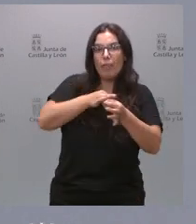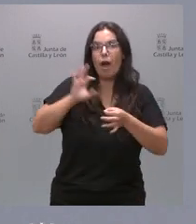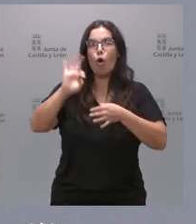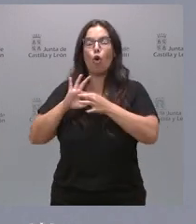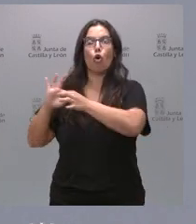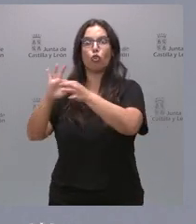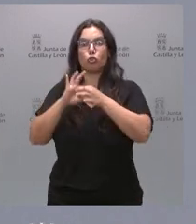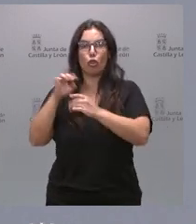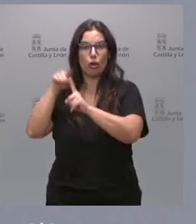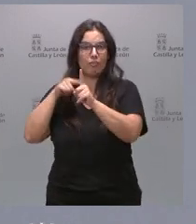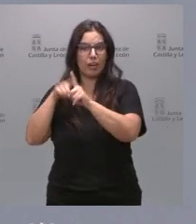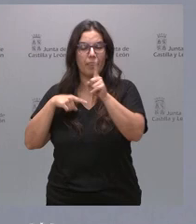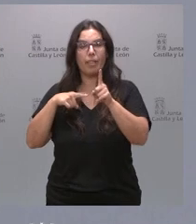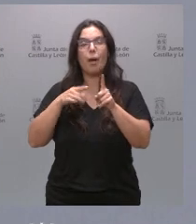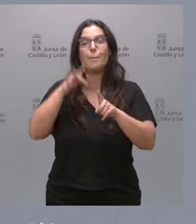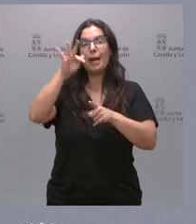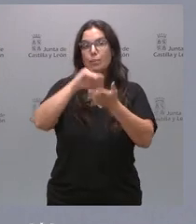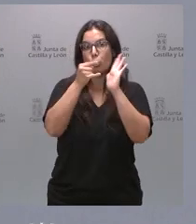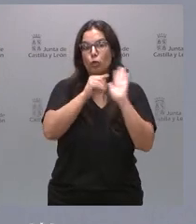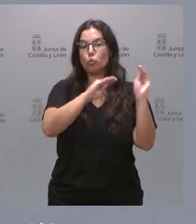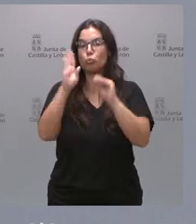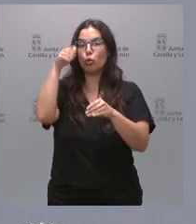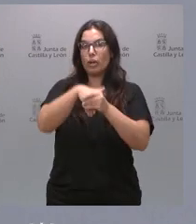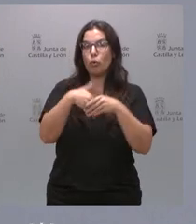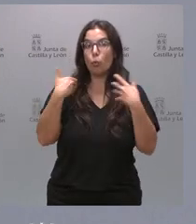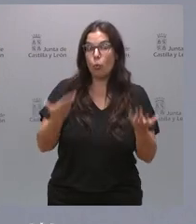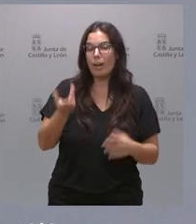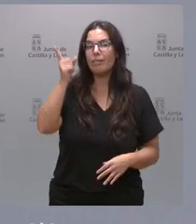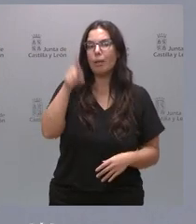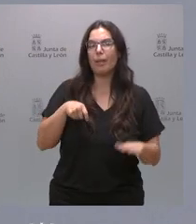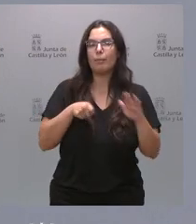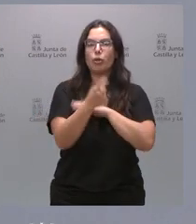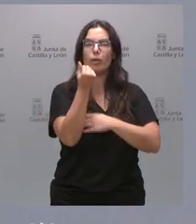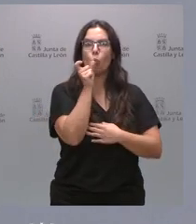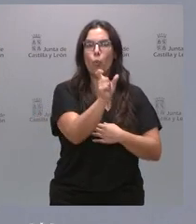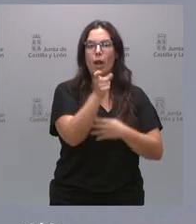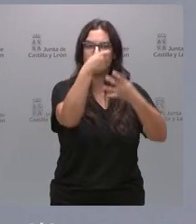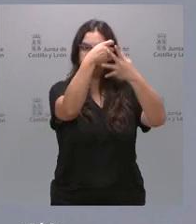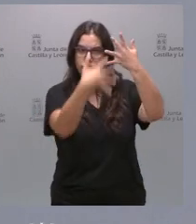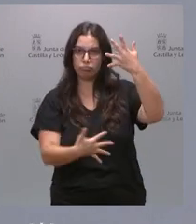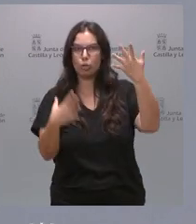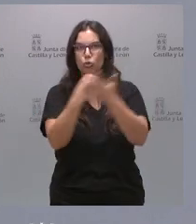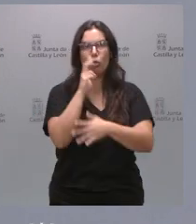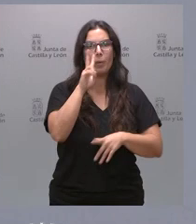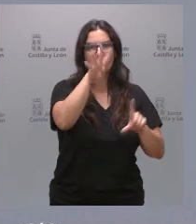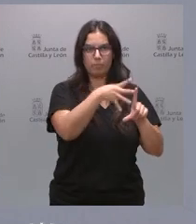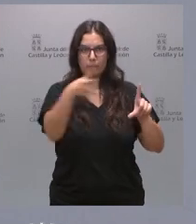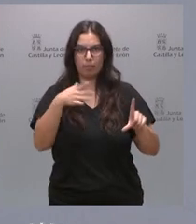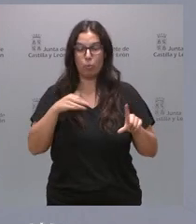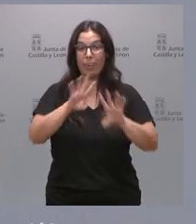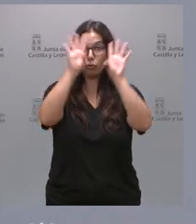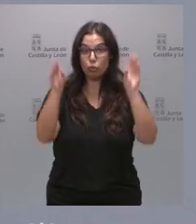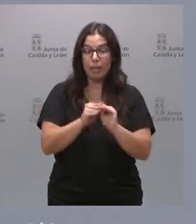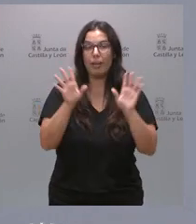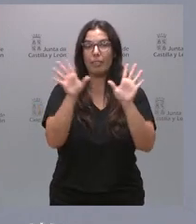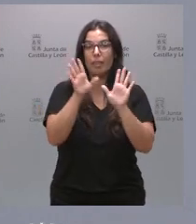contenido del proyecto y con la inversión que se lleva a cabo que como les digo en conjunto supera los 10 millones